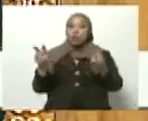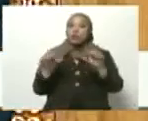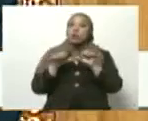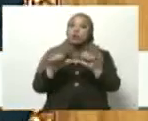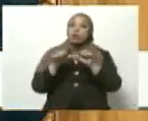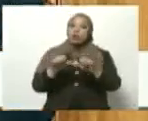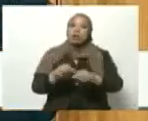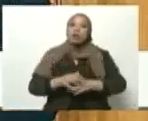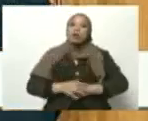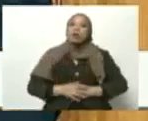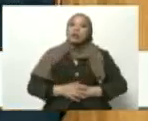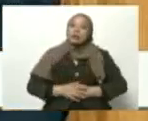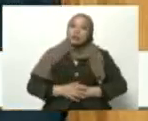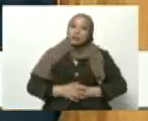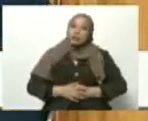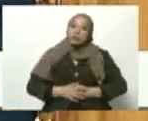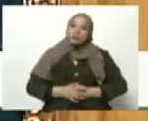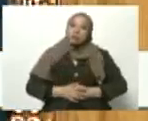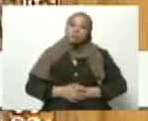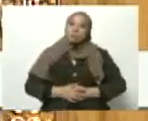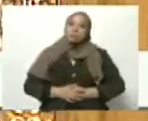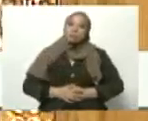permanente. Nunca antes